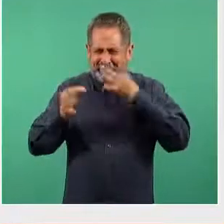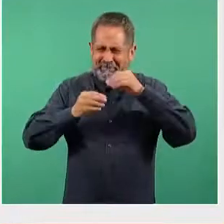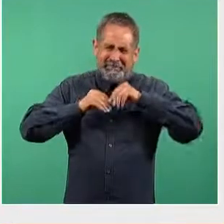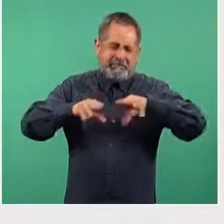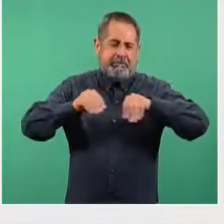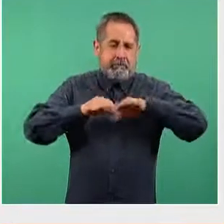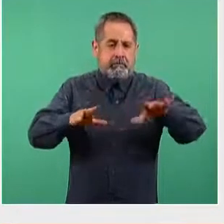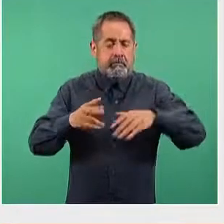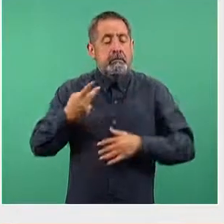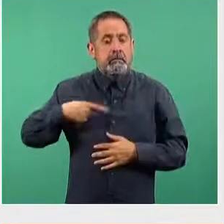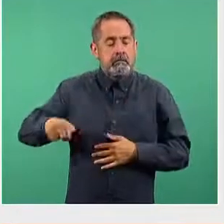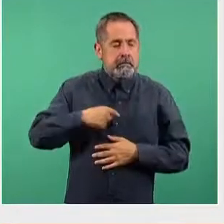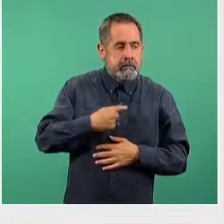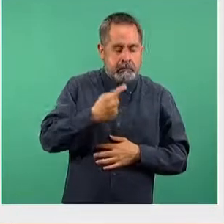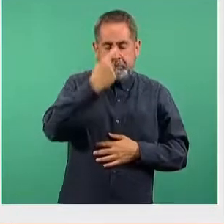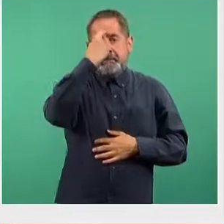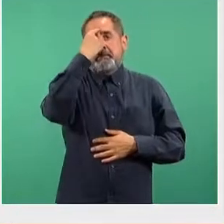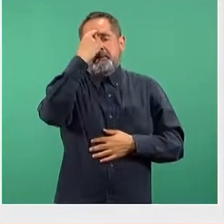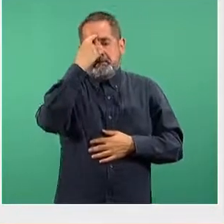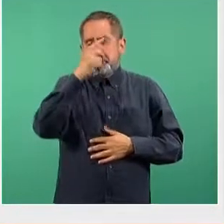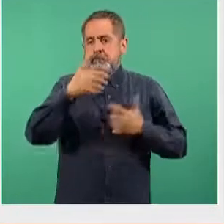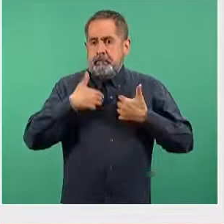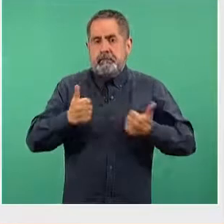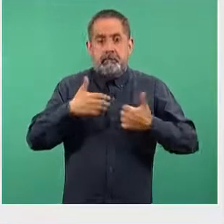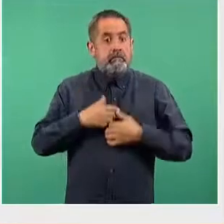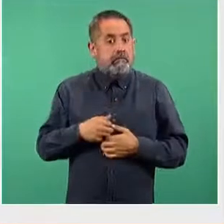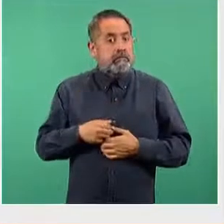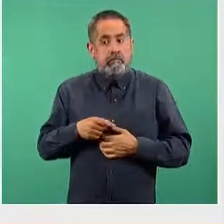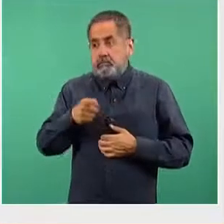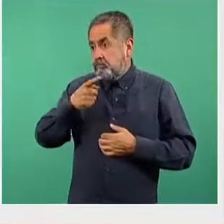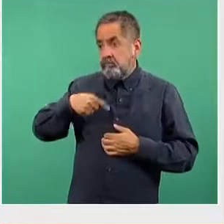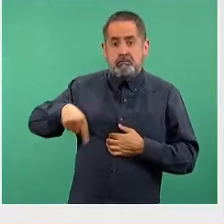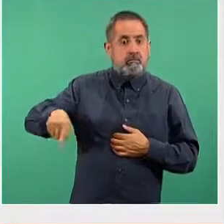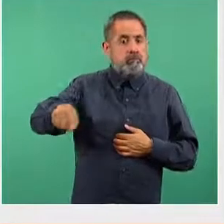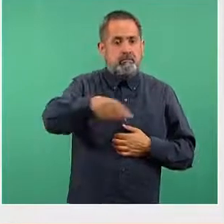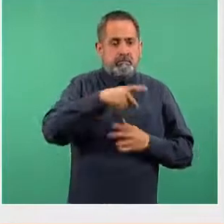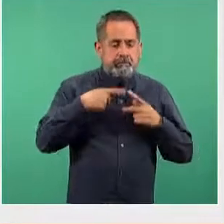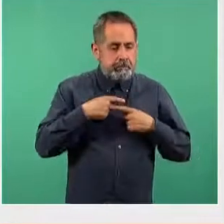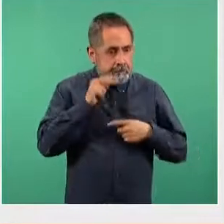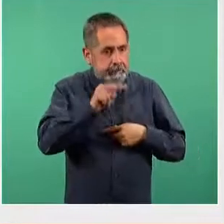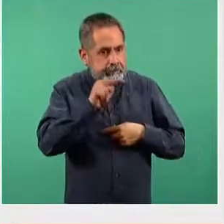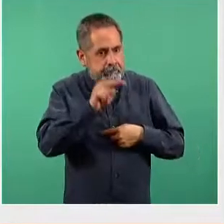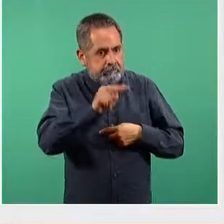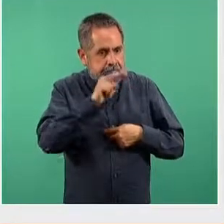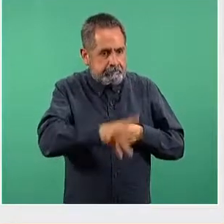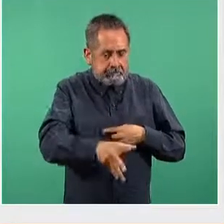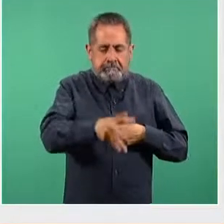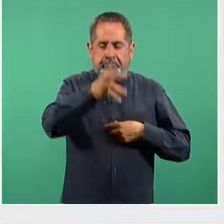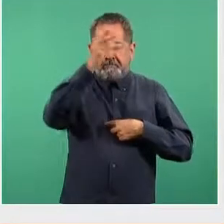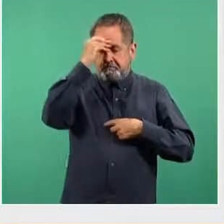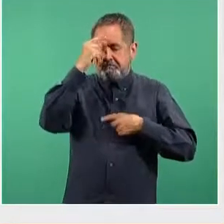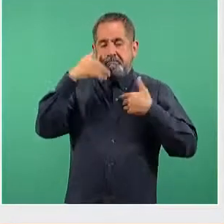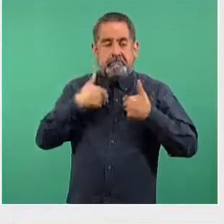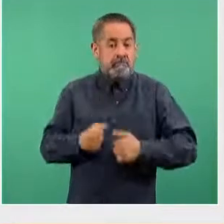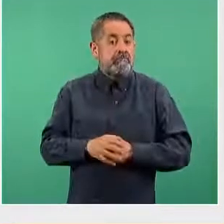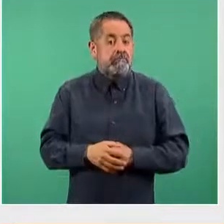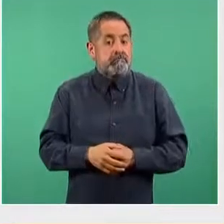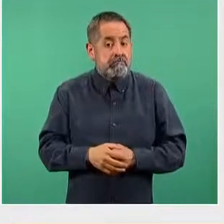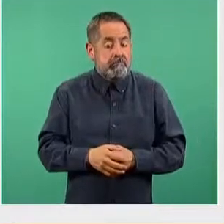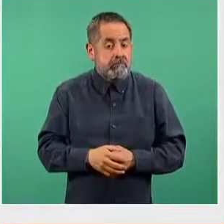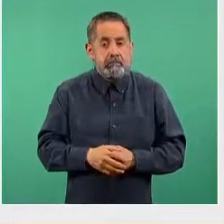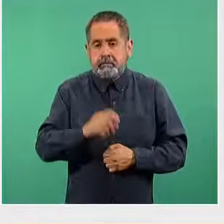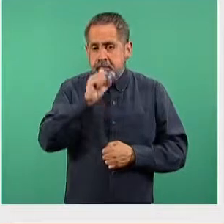Logramos, gracias a ello, penetrar en prácticamente todos los segmentos de la sociedad. Nos apoyamos también en